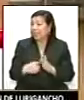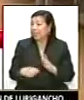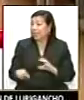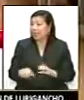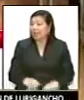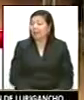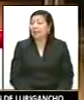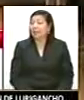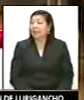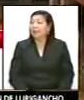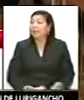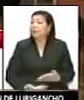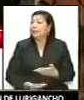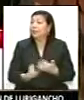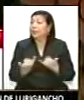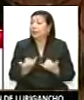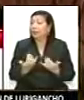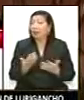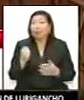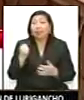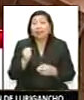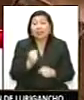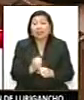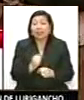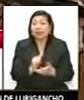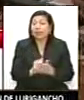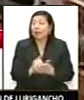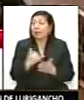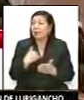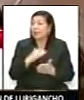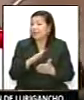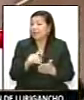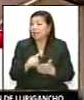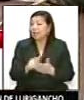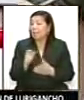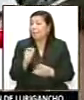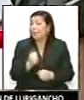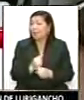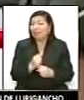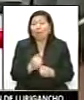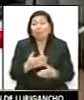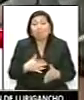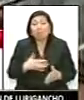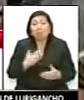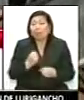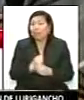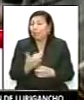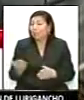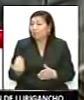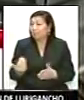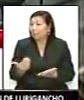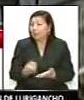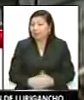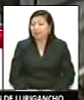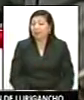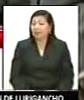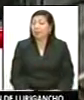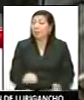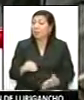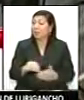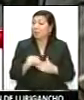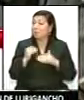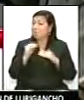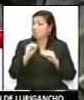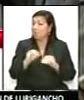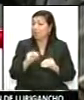simplemente estamos restituyendo un derecho laboral que tiene todo trabajador que se jubila, a que le den un marco